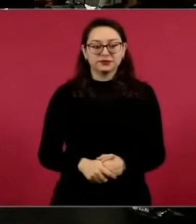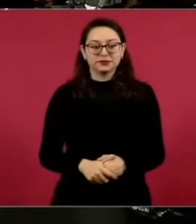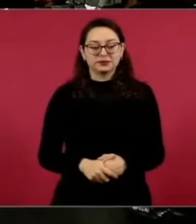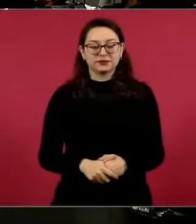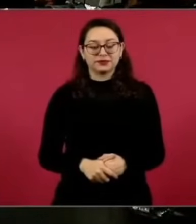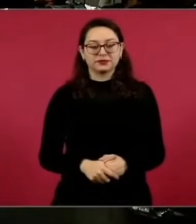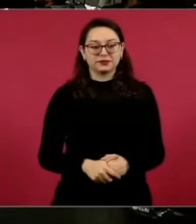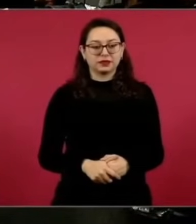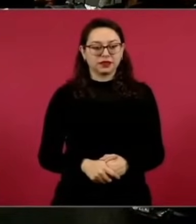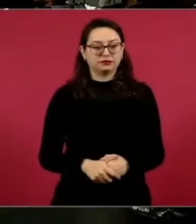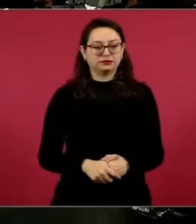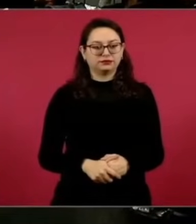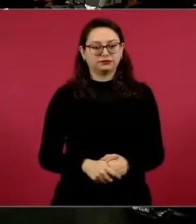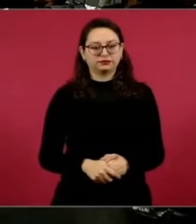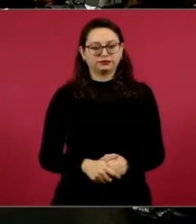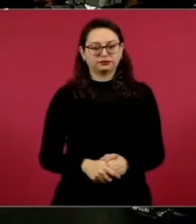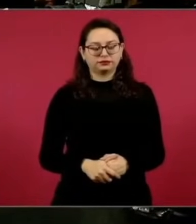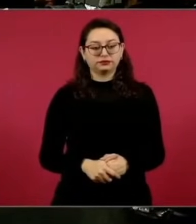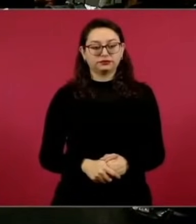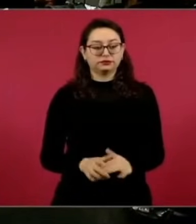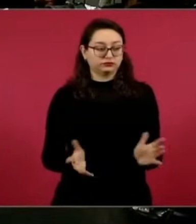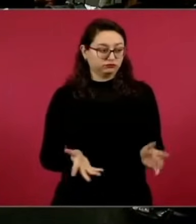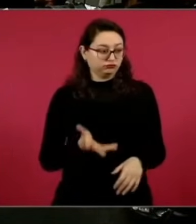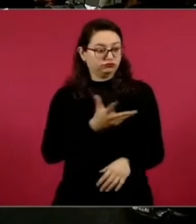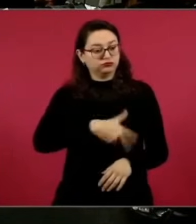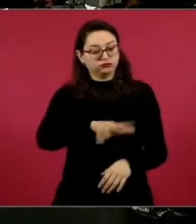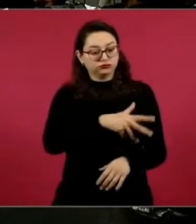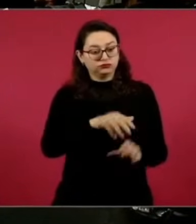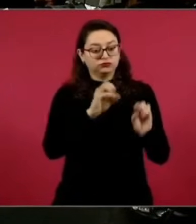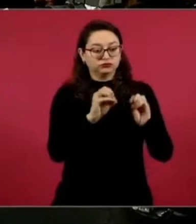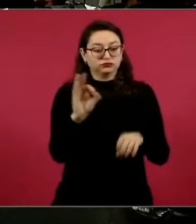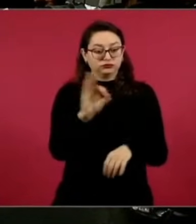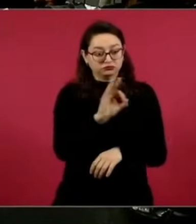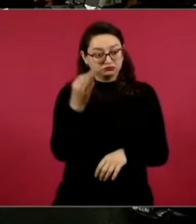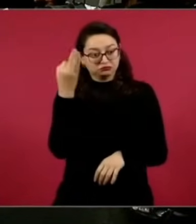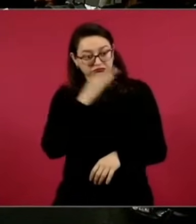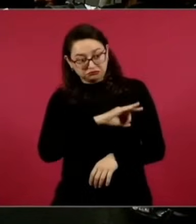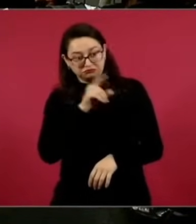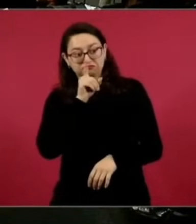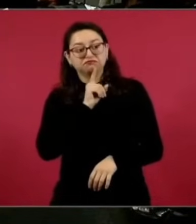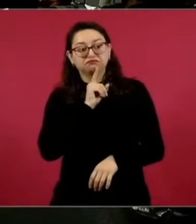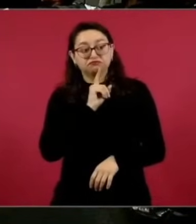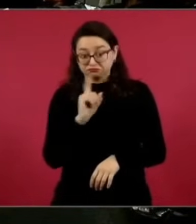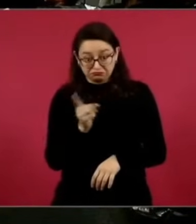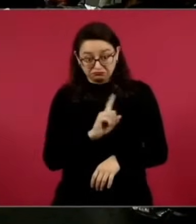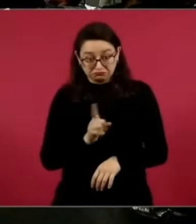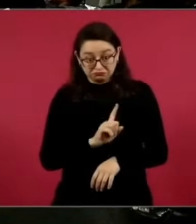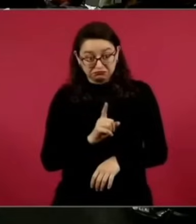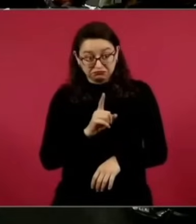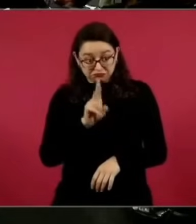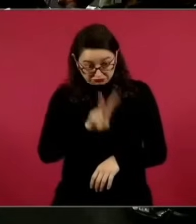A ver si lo encuentra, o a lo mejor es falso. Así lo dijo.